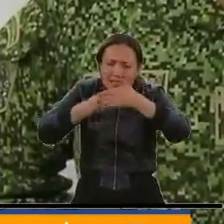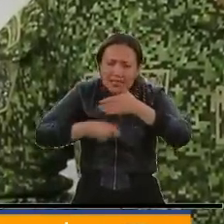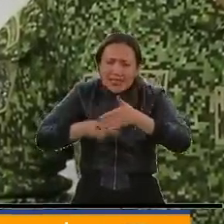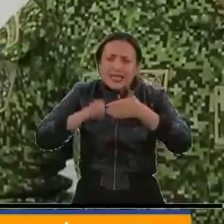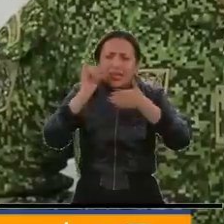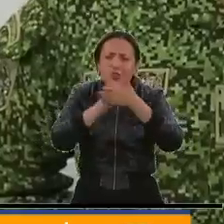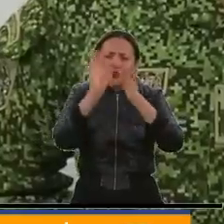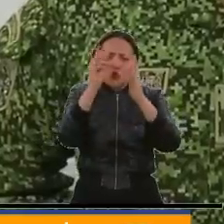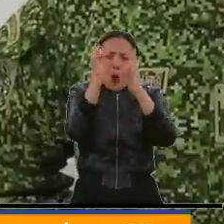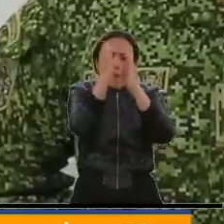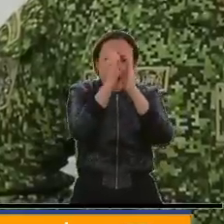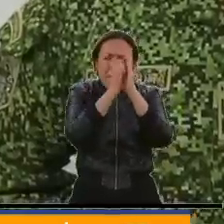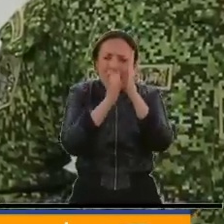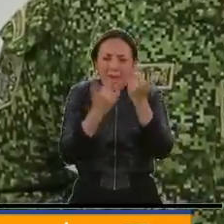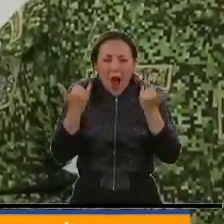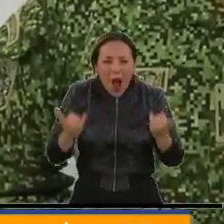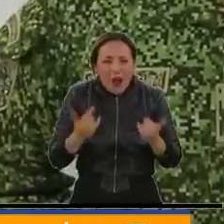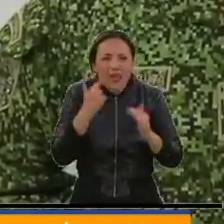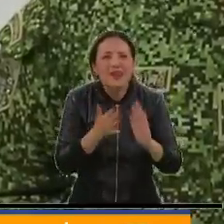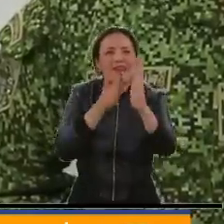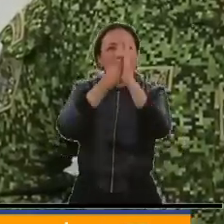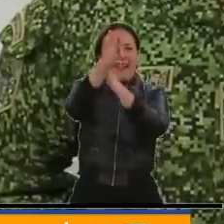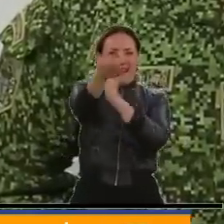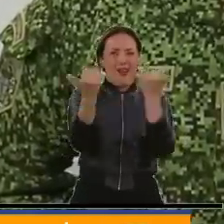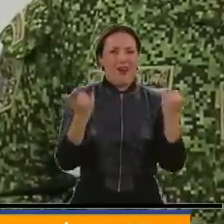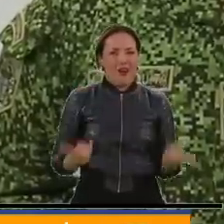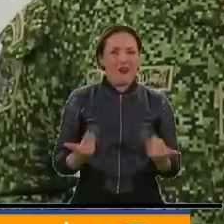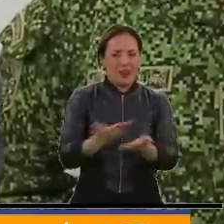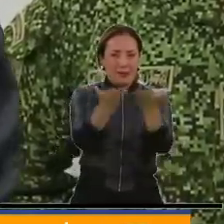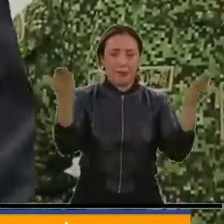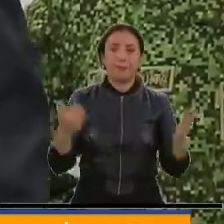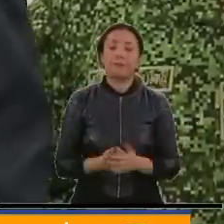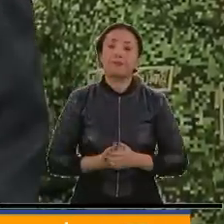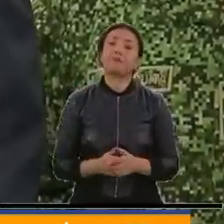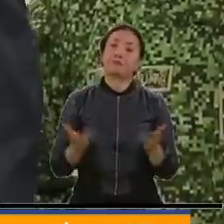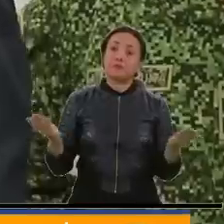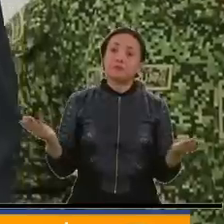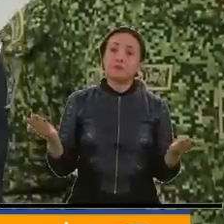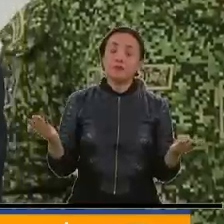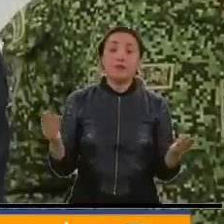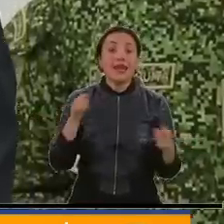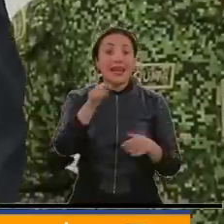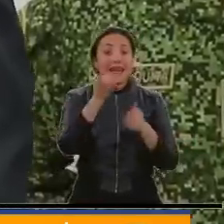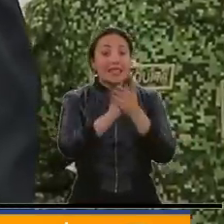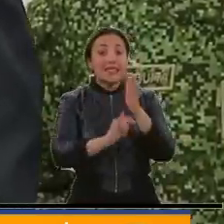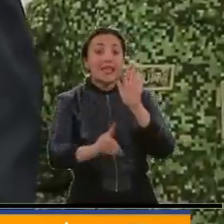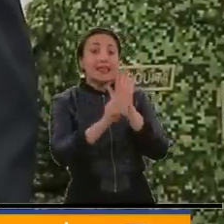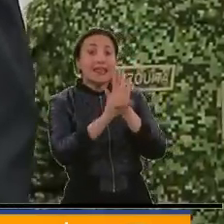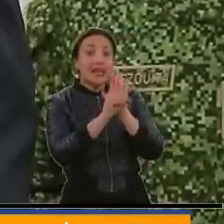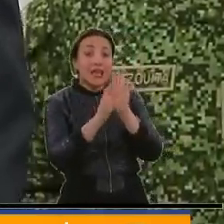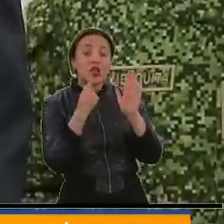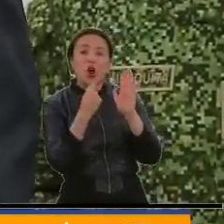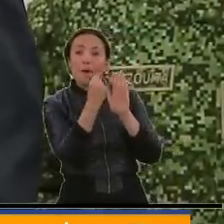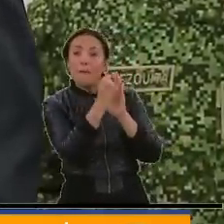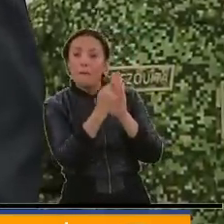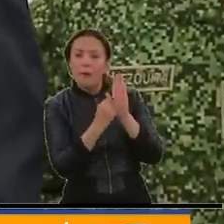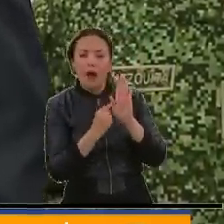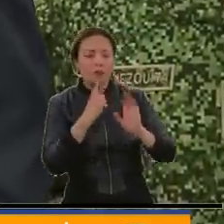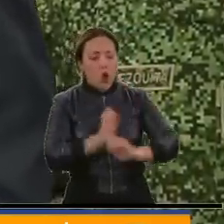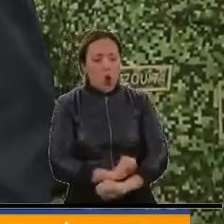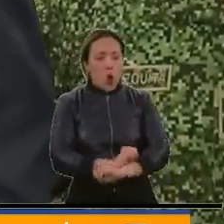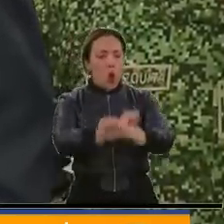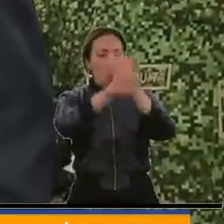de los aspectos que hoy estamos comunicando a ustedes. De tal manera que en esos decretos se dice con absoluta